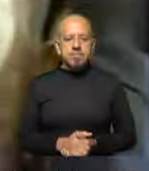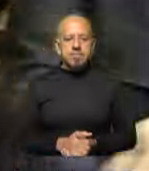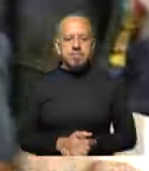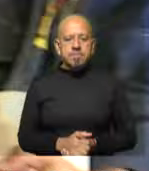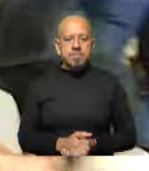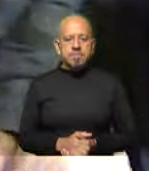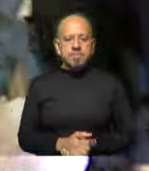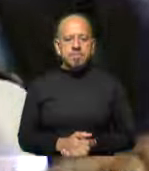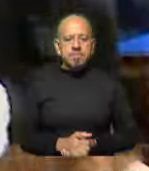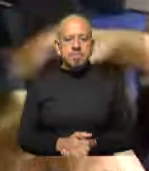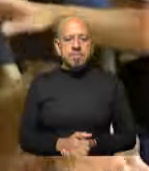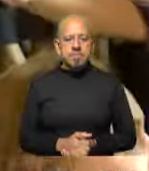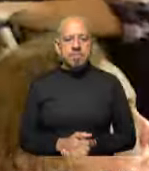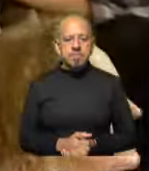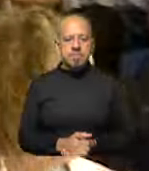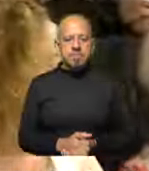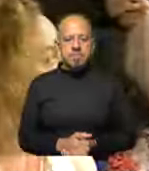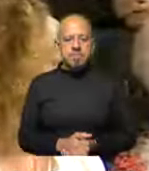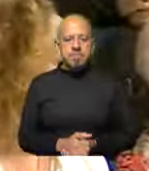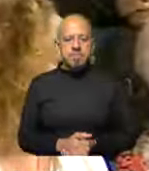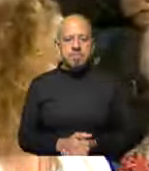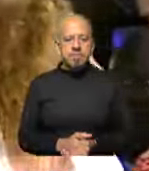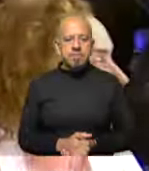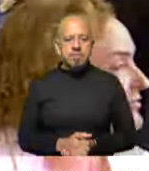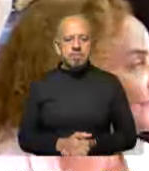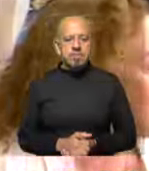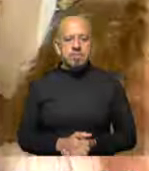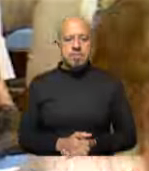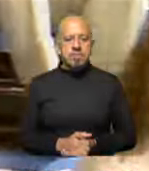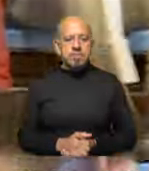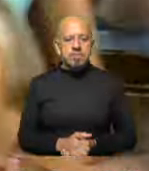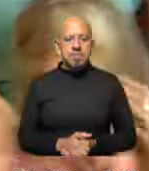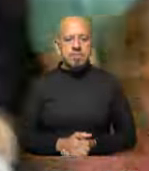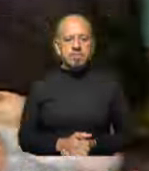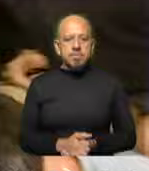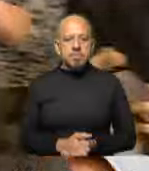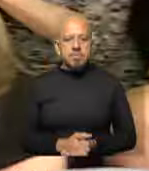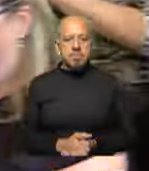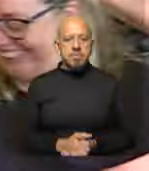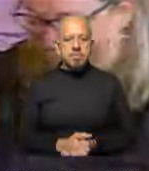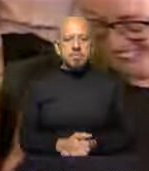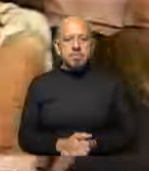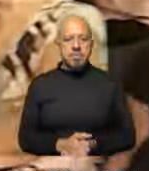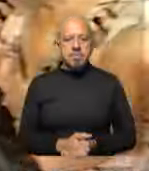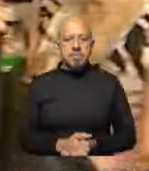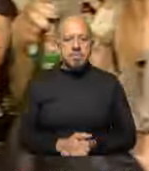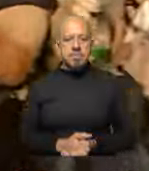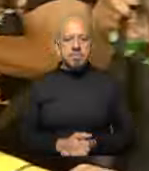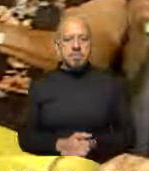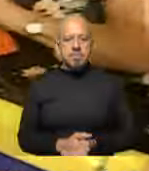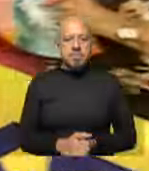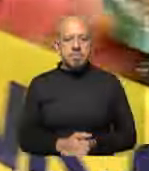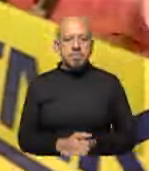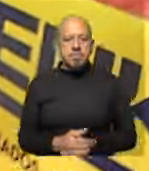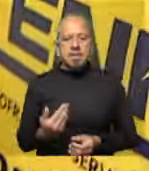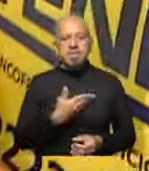palabra de las autoridades vamos a a seguir bajando y vamos a aprovechar y vamos a agarrar al presidente del Jurado del desfile Fabián Cardoso todo bien